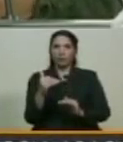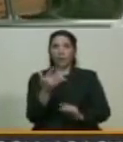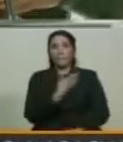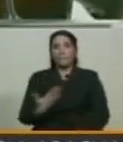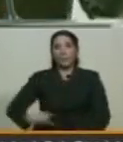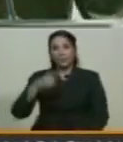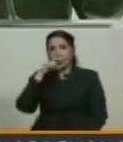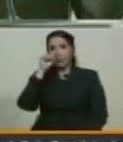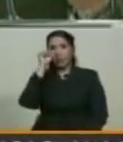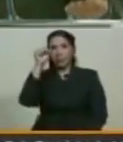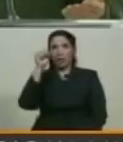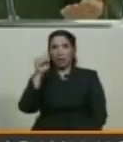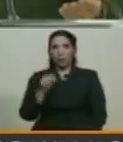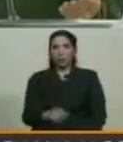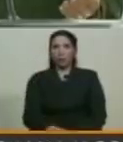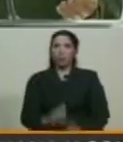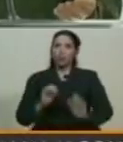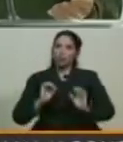Maduro ha llamado este